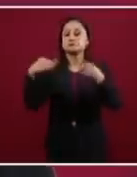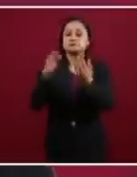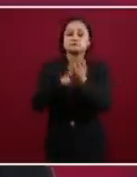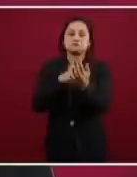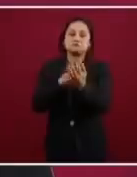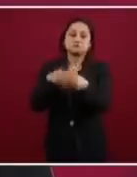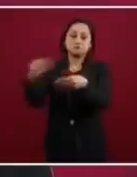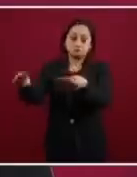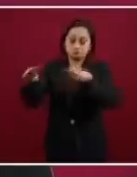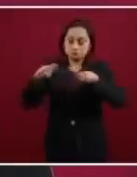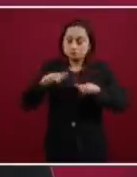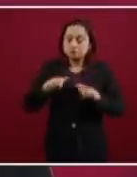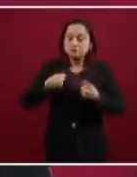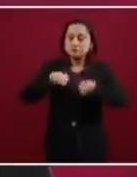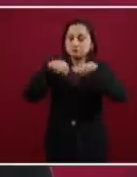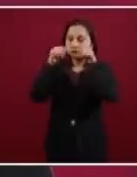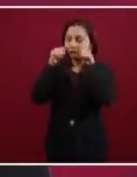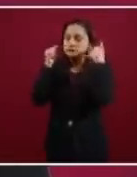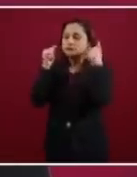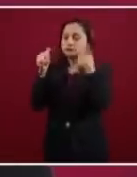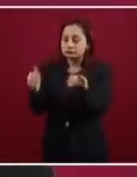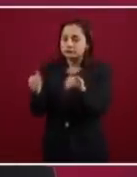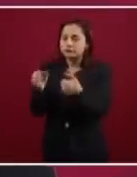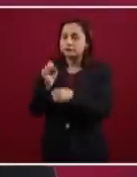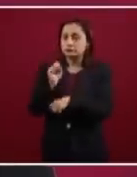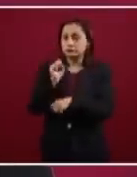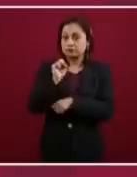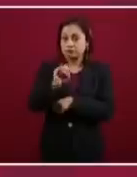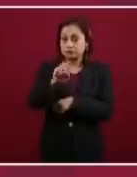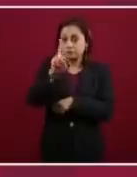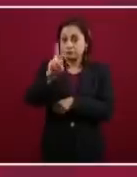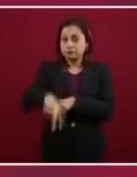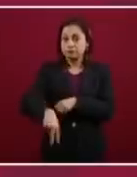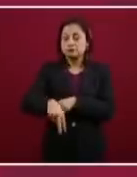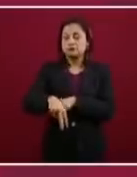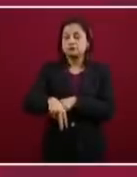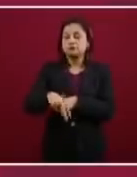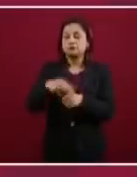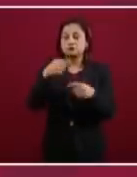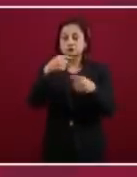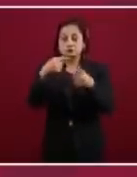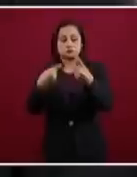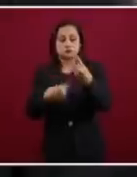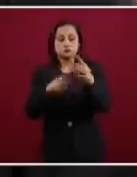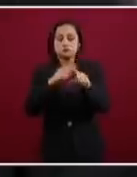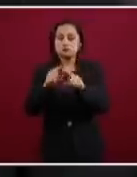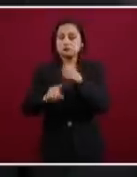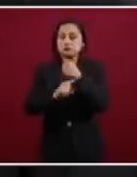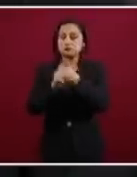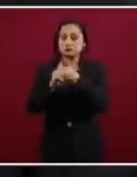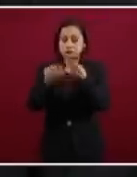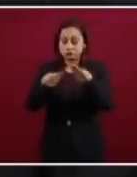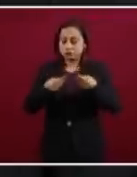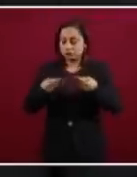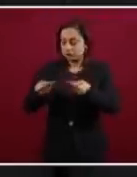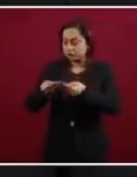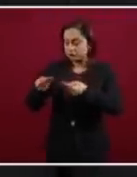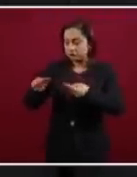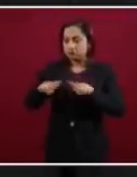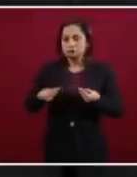escucho y se atiende que eso es lo más importante los asuntos en este caso en